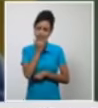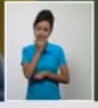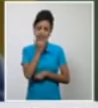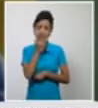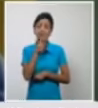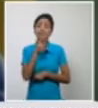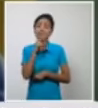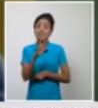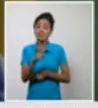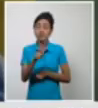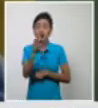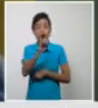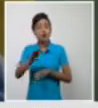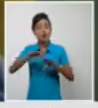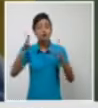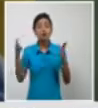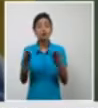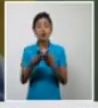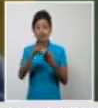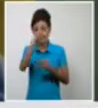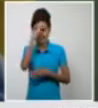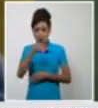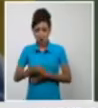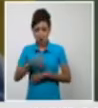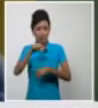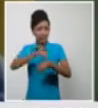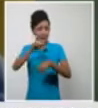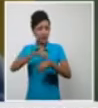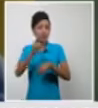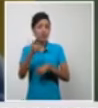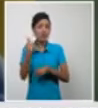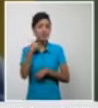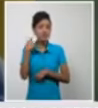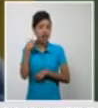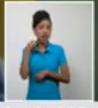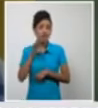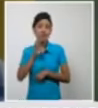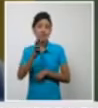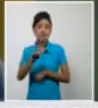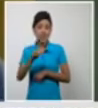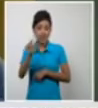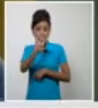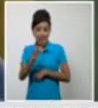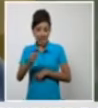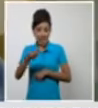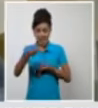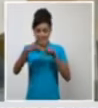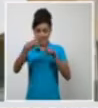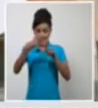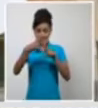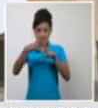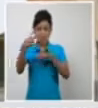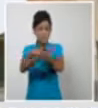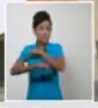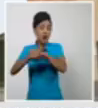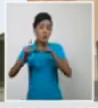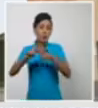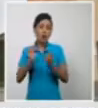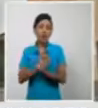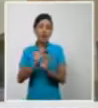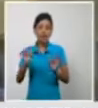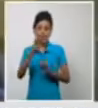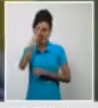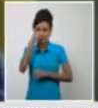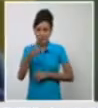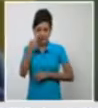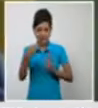Mundial de Salud hasta hace 10 años daba como el tercer país del mundo por la calidad de su salud, ¿verdad? La grandeza de un país